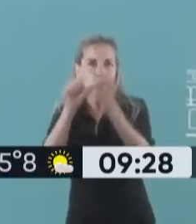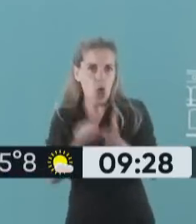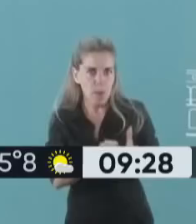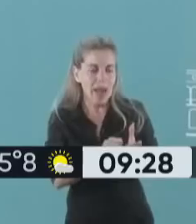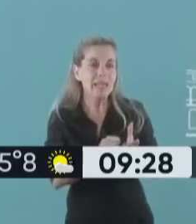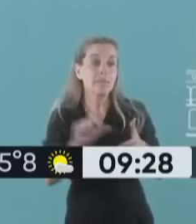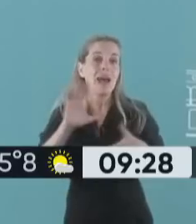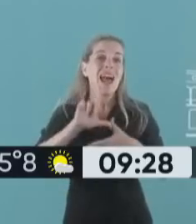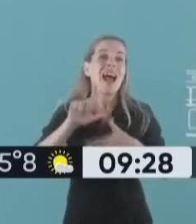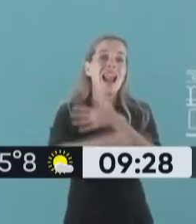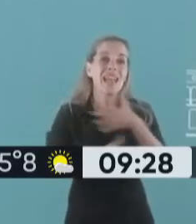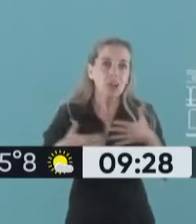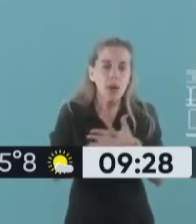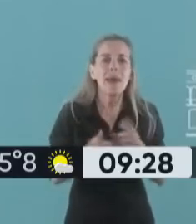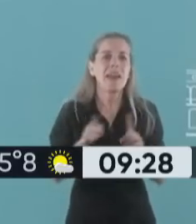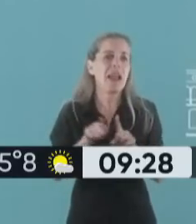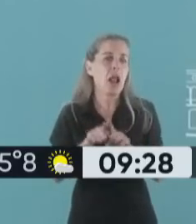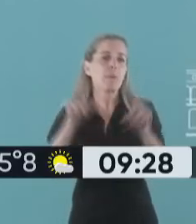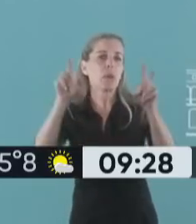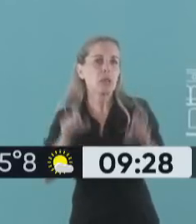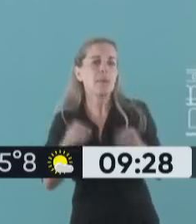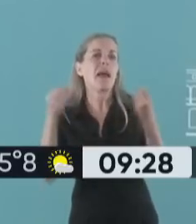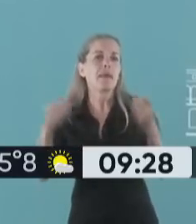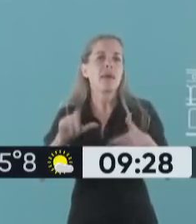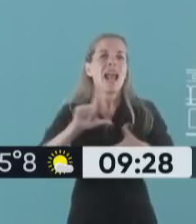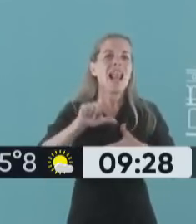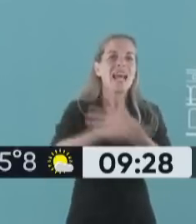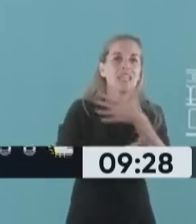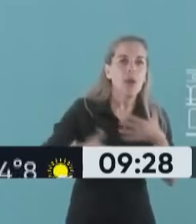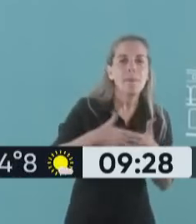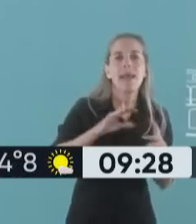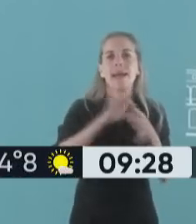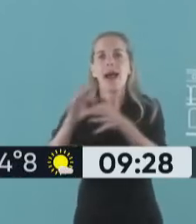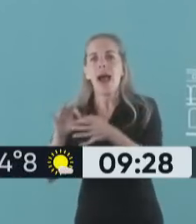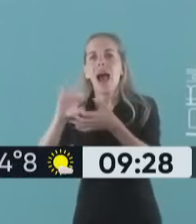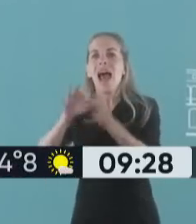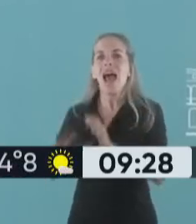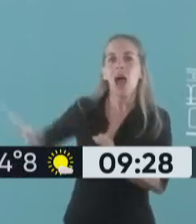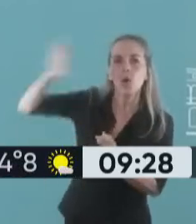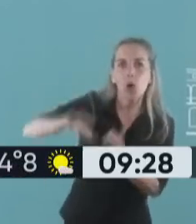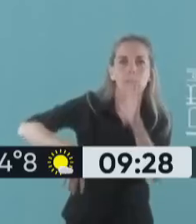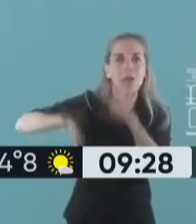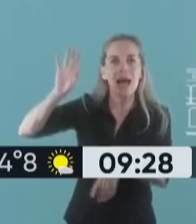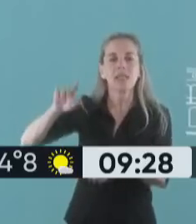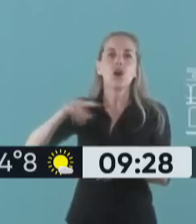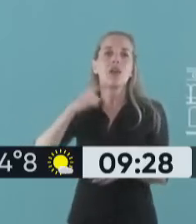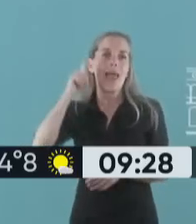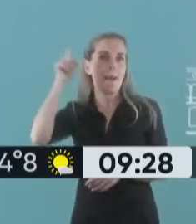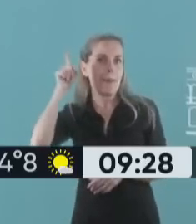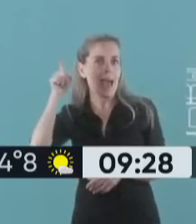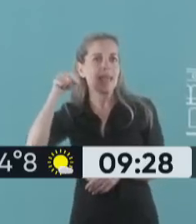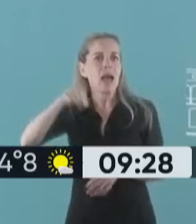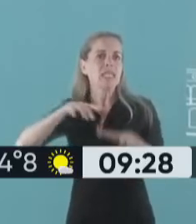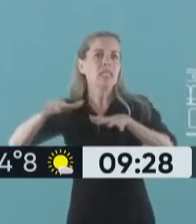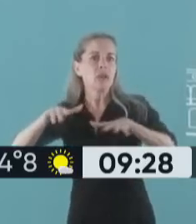para Latinoamérica como de la relación de Latinoamérica con Europa, con España en particular, y en este momento todo lo que está sucediendo a